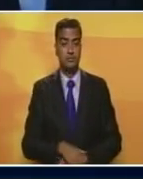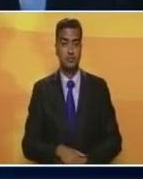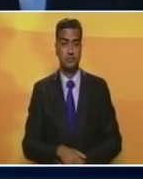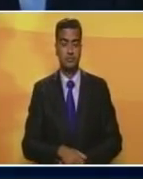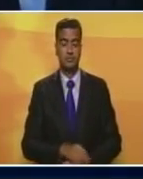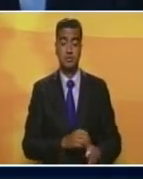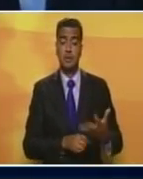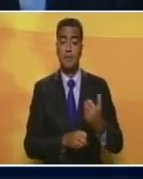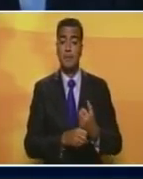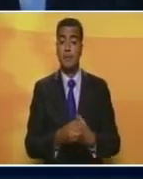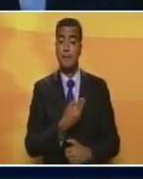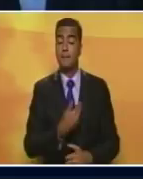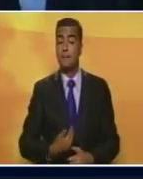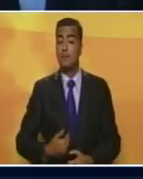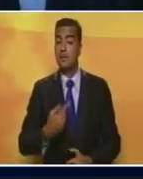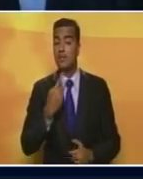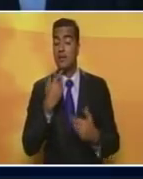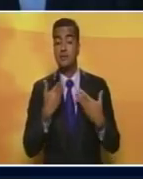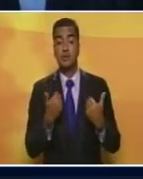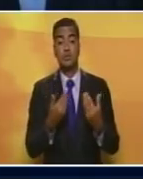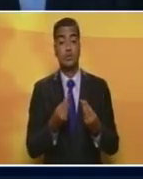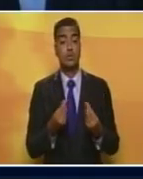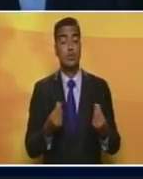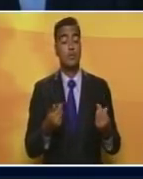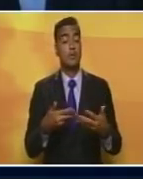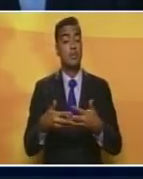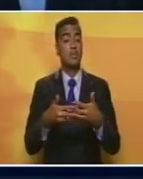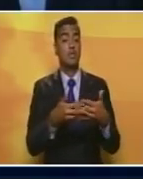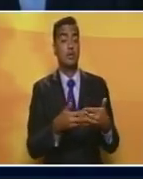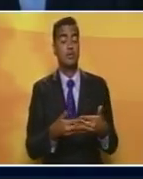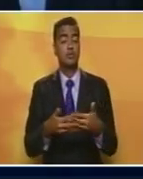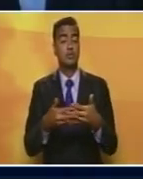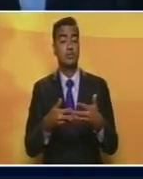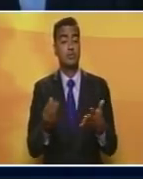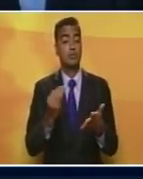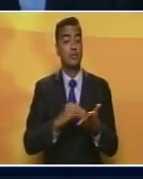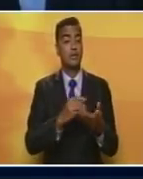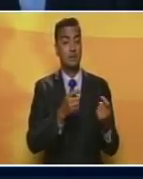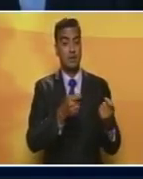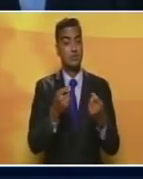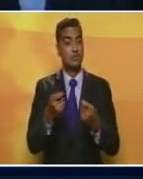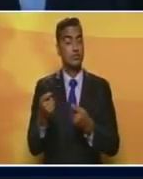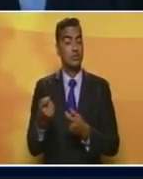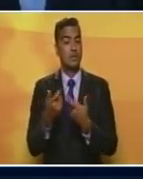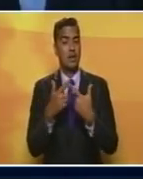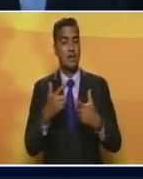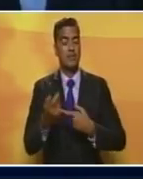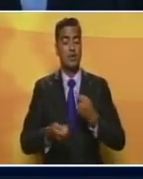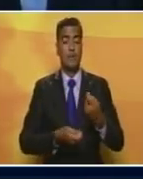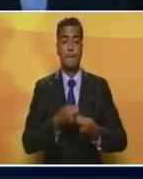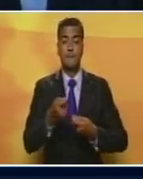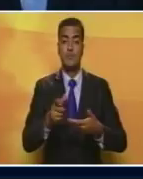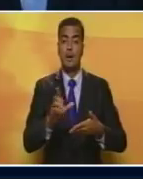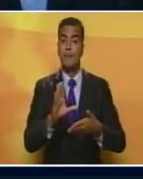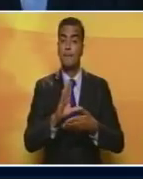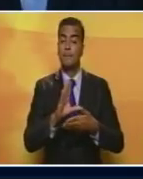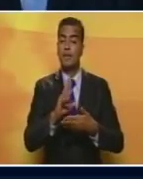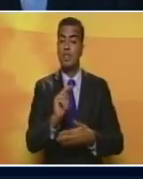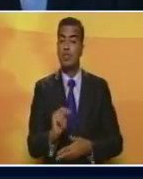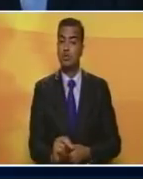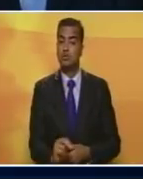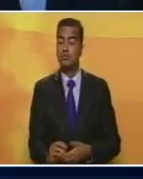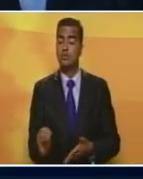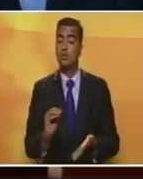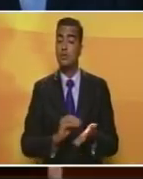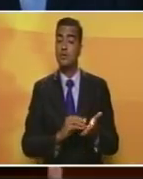la belleza del alma estadounidense. La alocución es una tradición en la que los mandatarios evalúan cada año la situación del